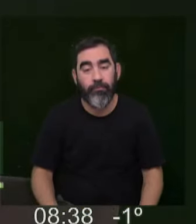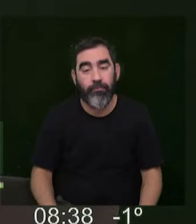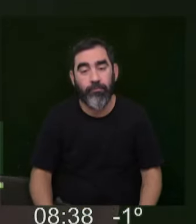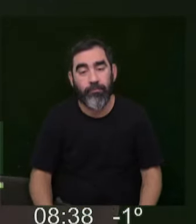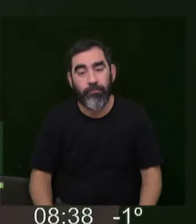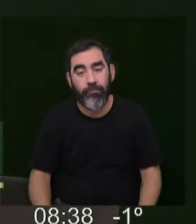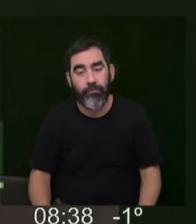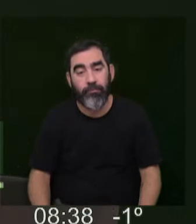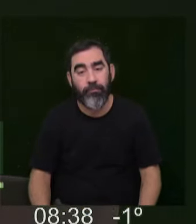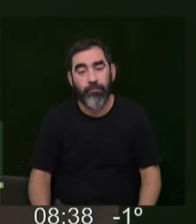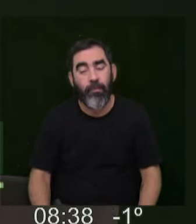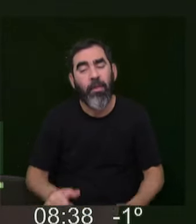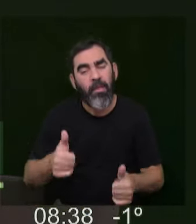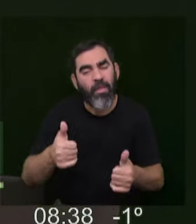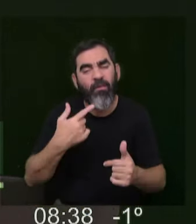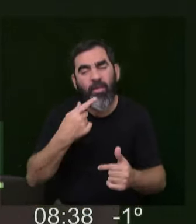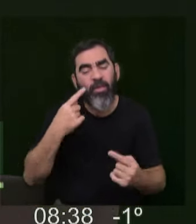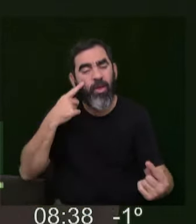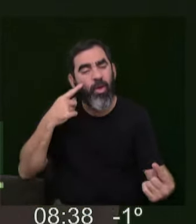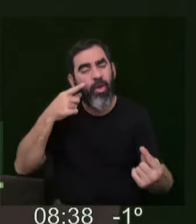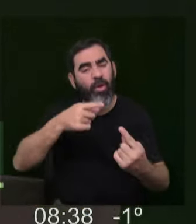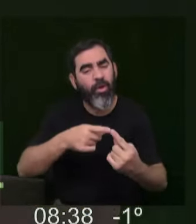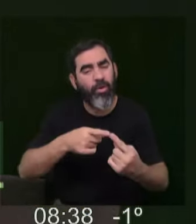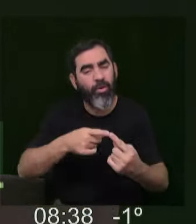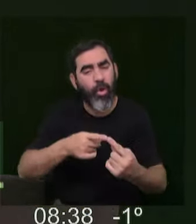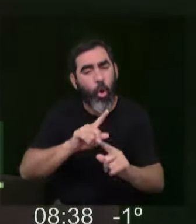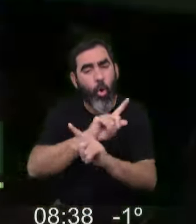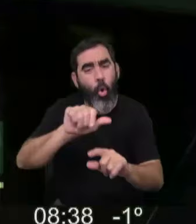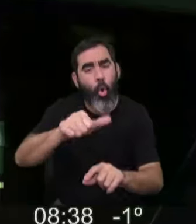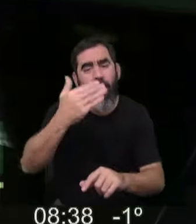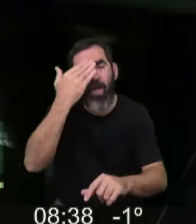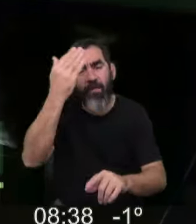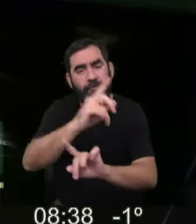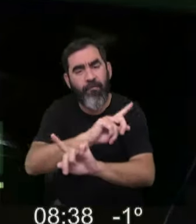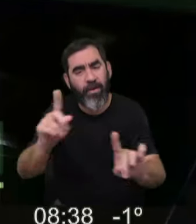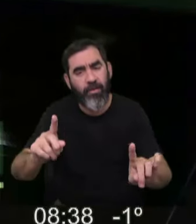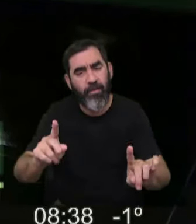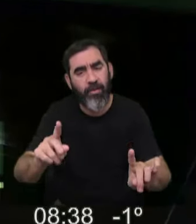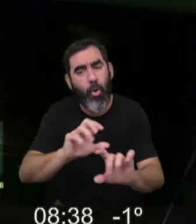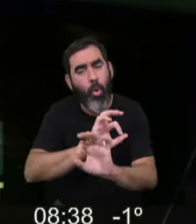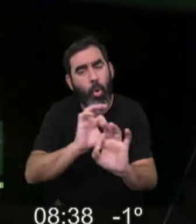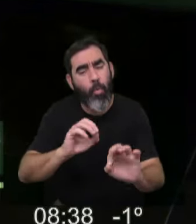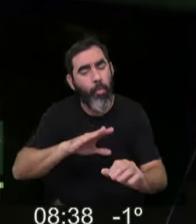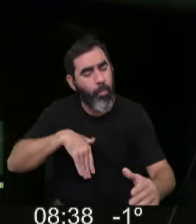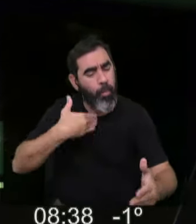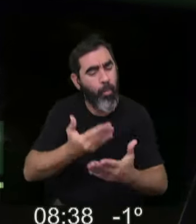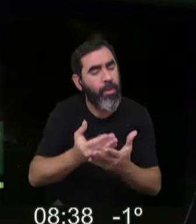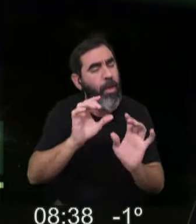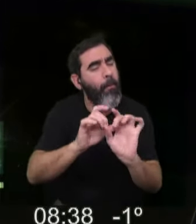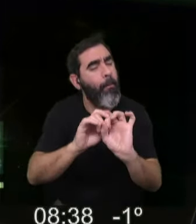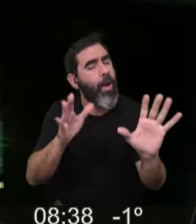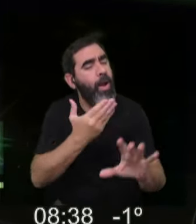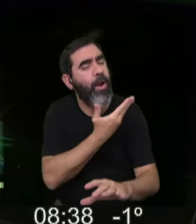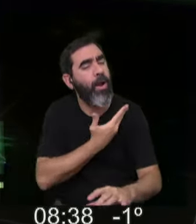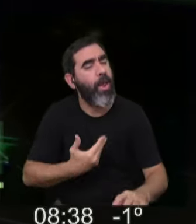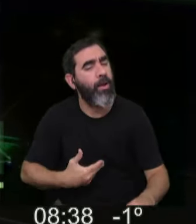que el foco sea contra que impedir que gane el Frente Amplio o tendría que tener una propuesta más clara de gobierno?